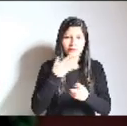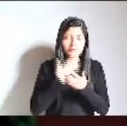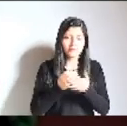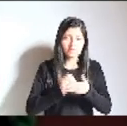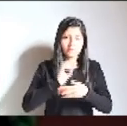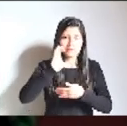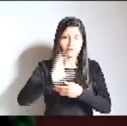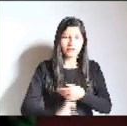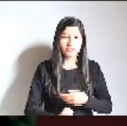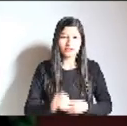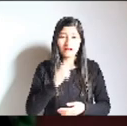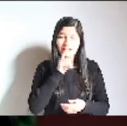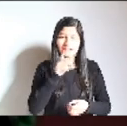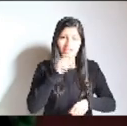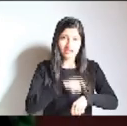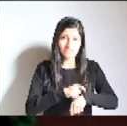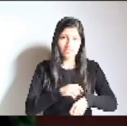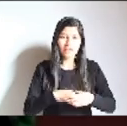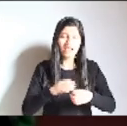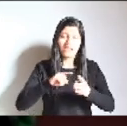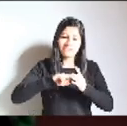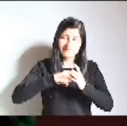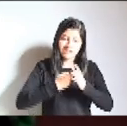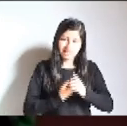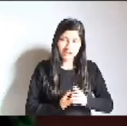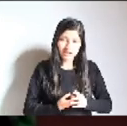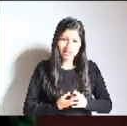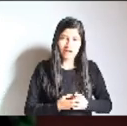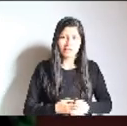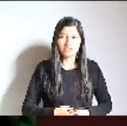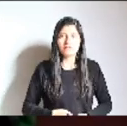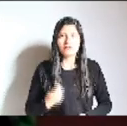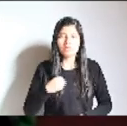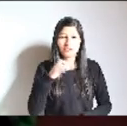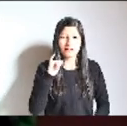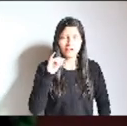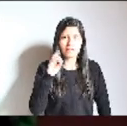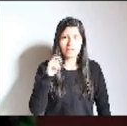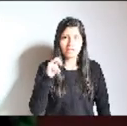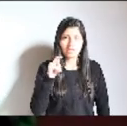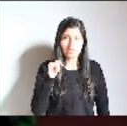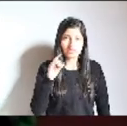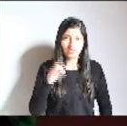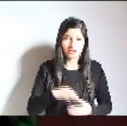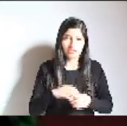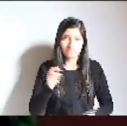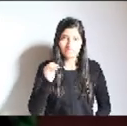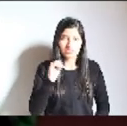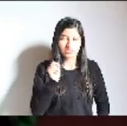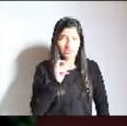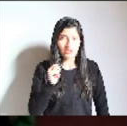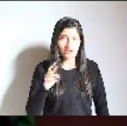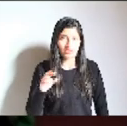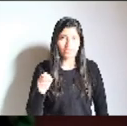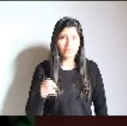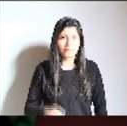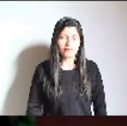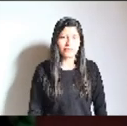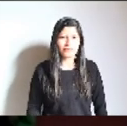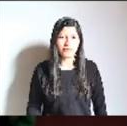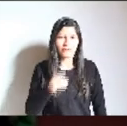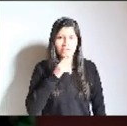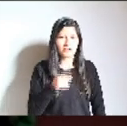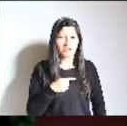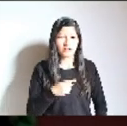octubre sea un tiempo de comenzar a reavivar nuestra identidad de misioneros. No olvidemos que el